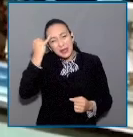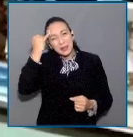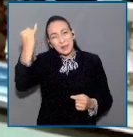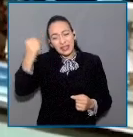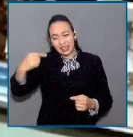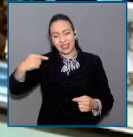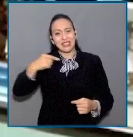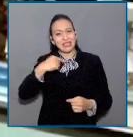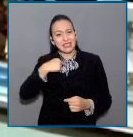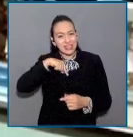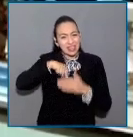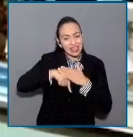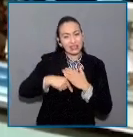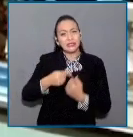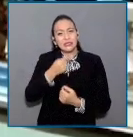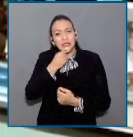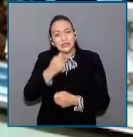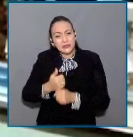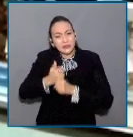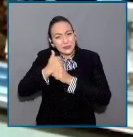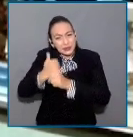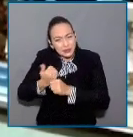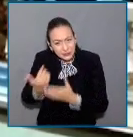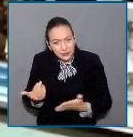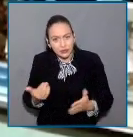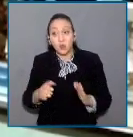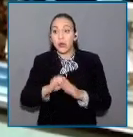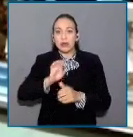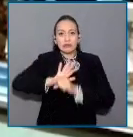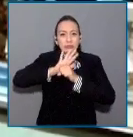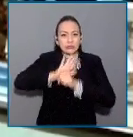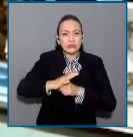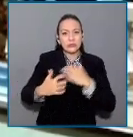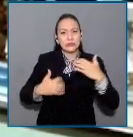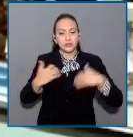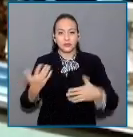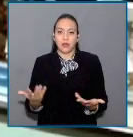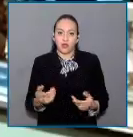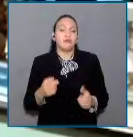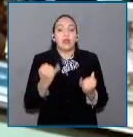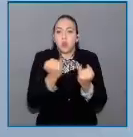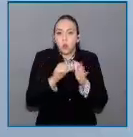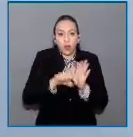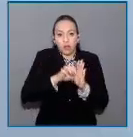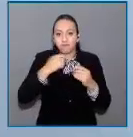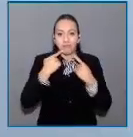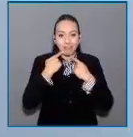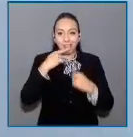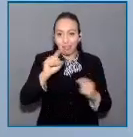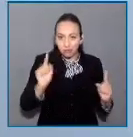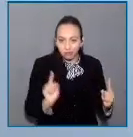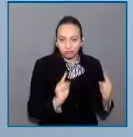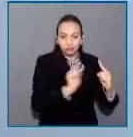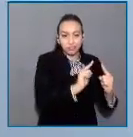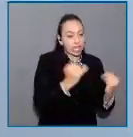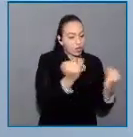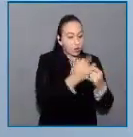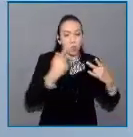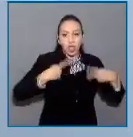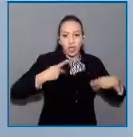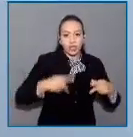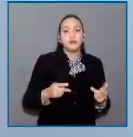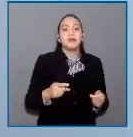en niveles, como platicaba, de estrés, de ansiedad, y la pierdes totalmente. Precisó que el